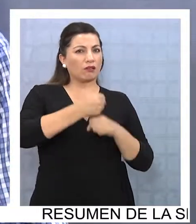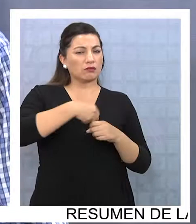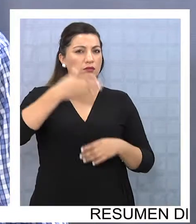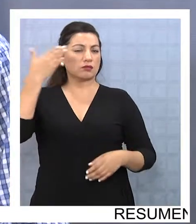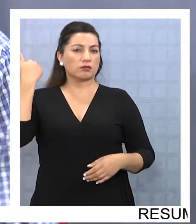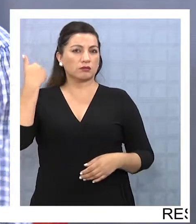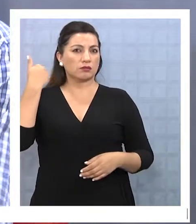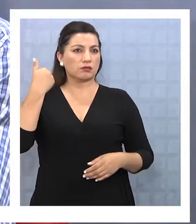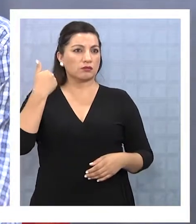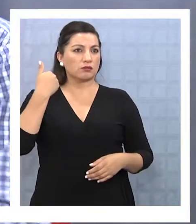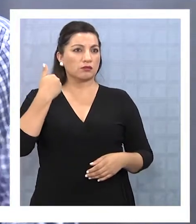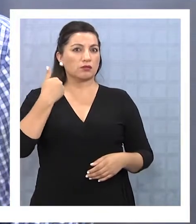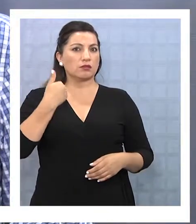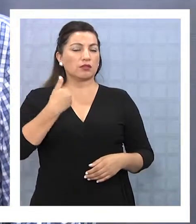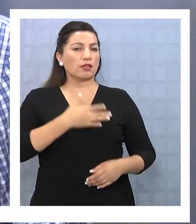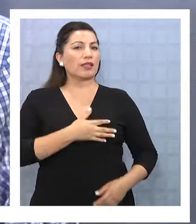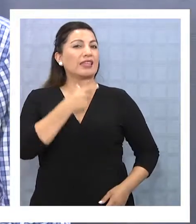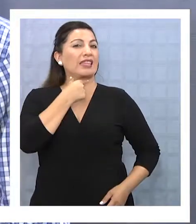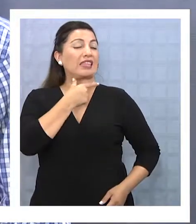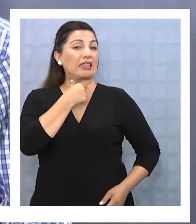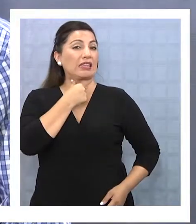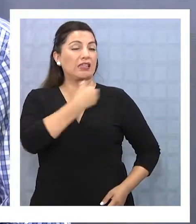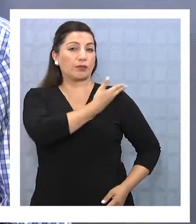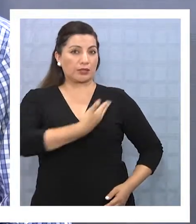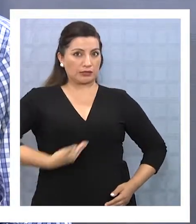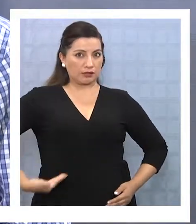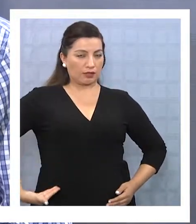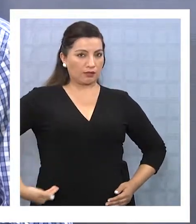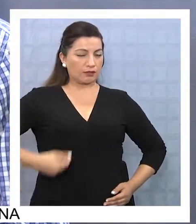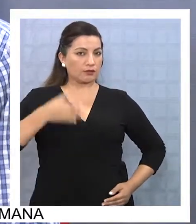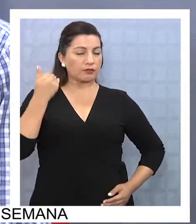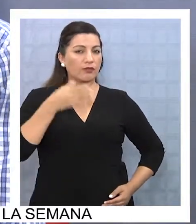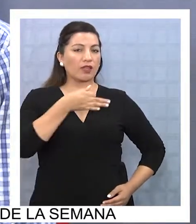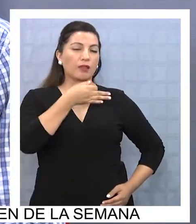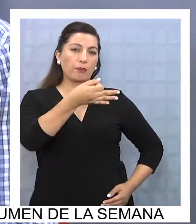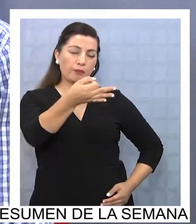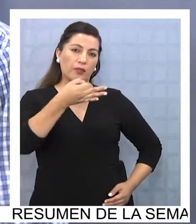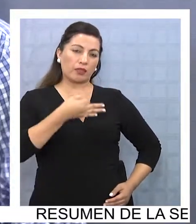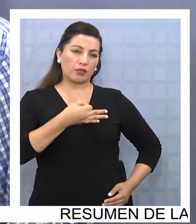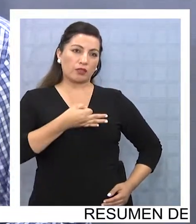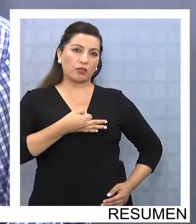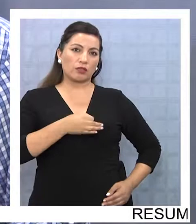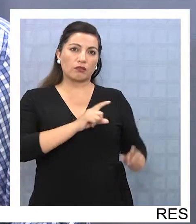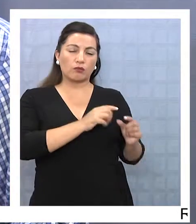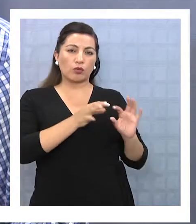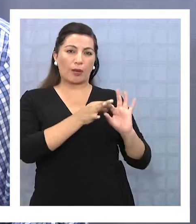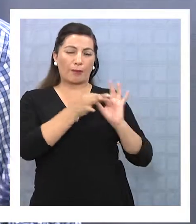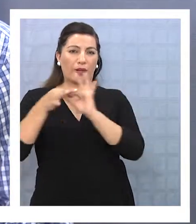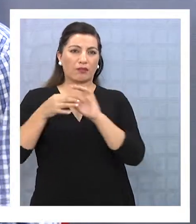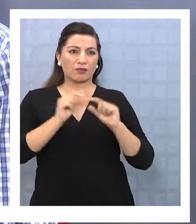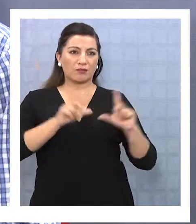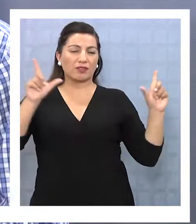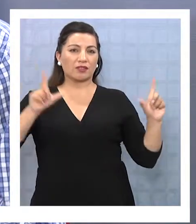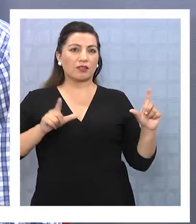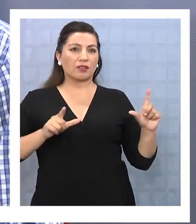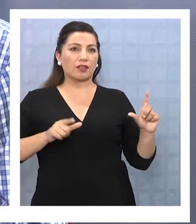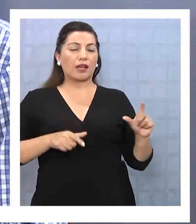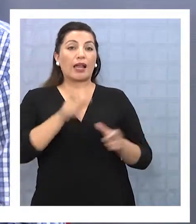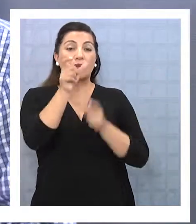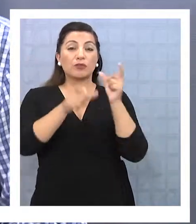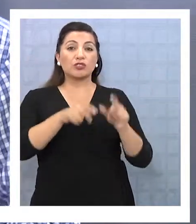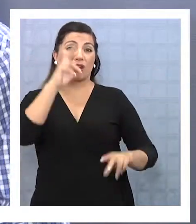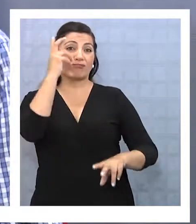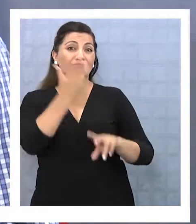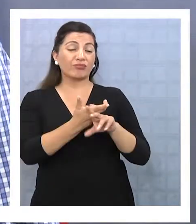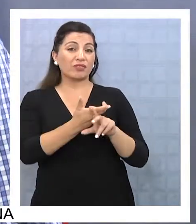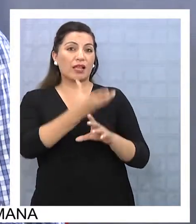fue candidato presidencial en la anterior oportunidad, señaló, digamos, uno de los eslogans de la campaña era que se les acabó la fiesta a los delincuentes. Esto lo dijo